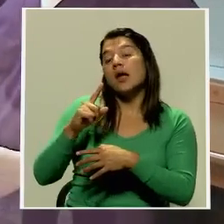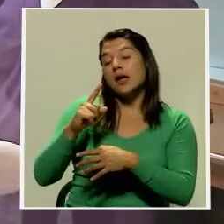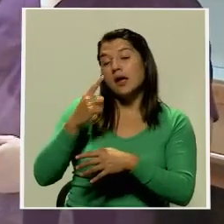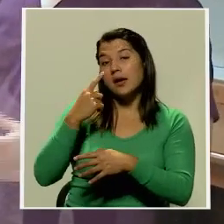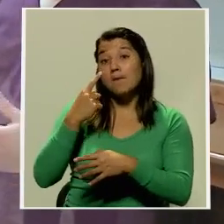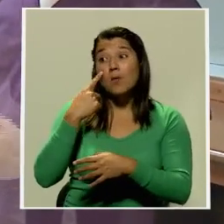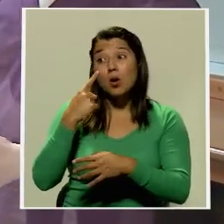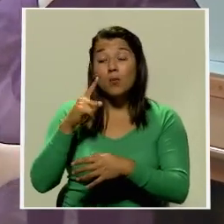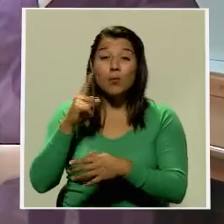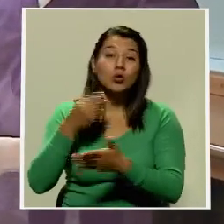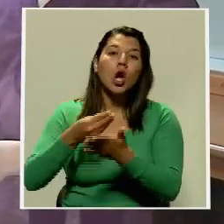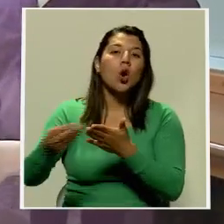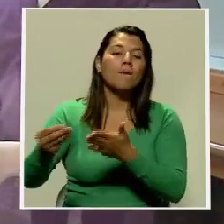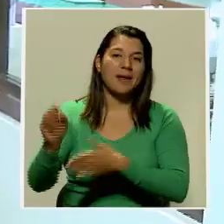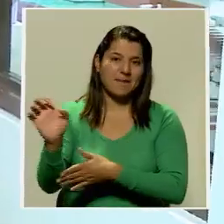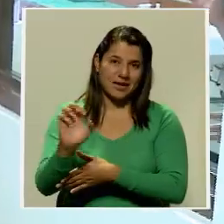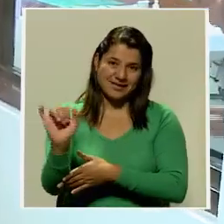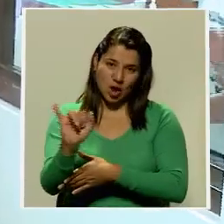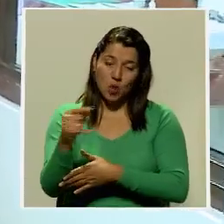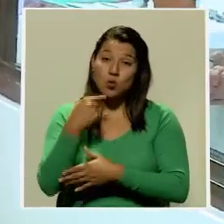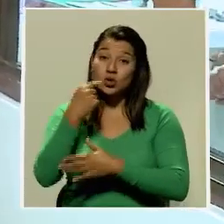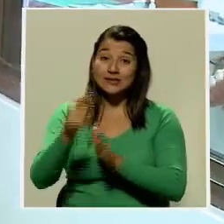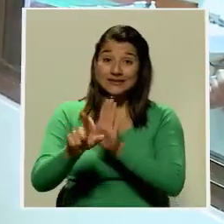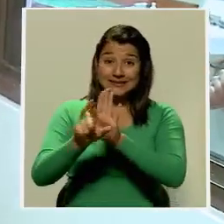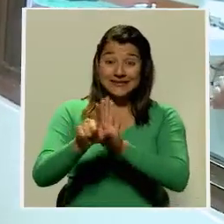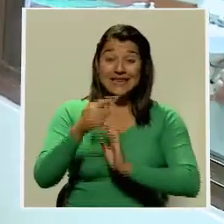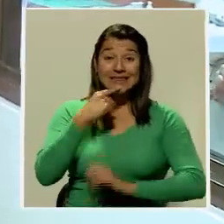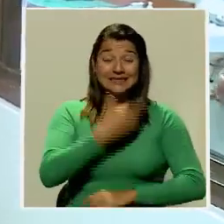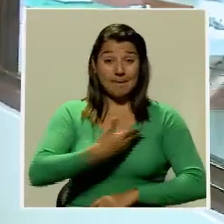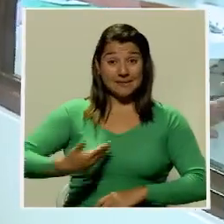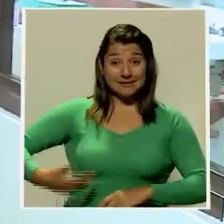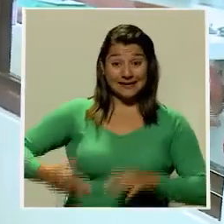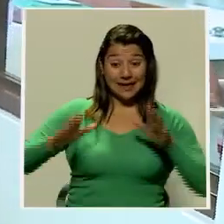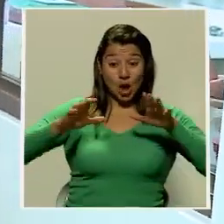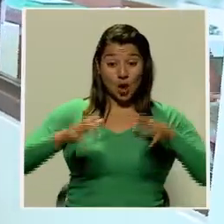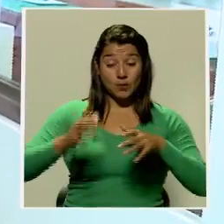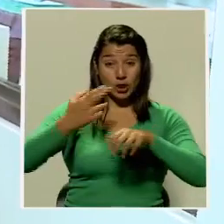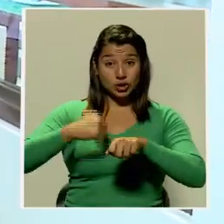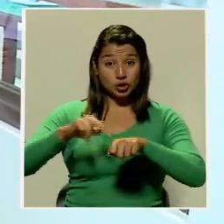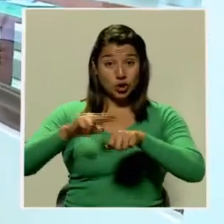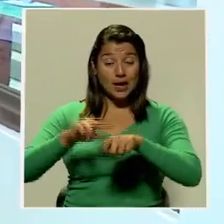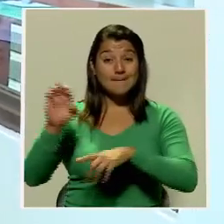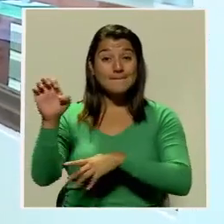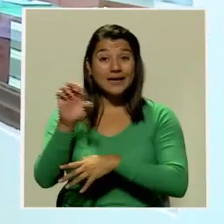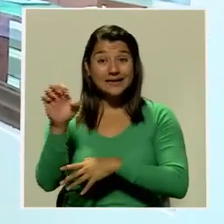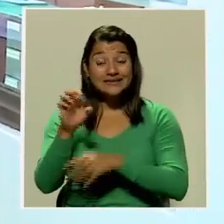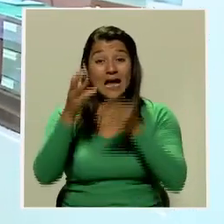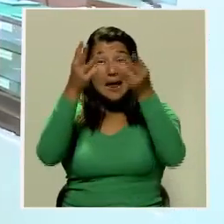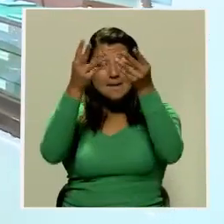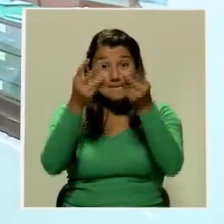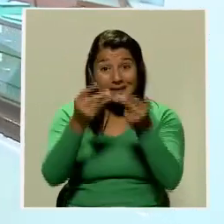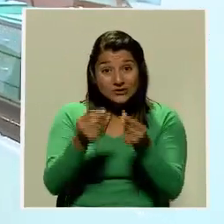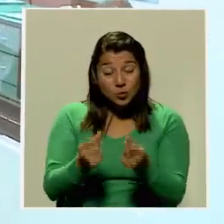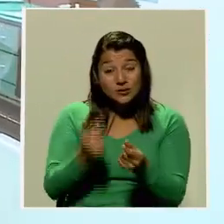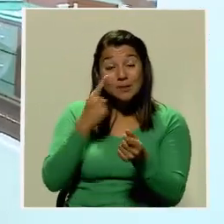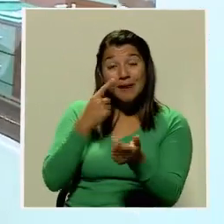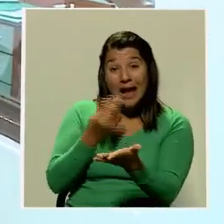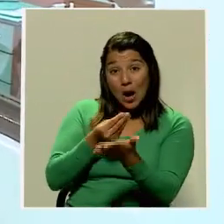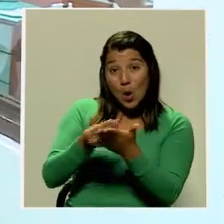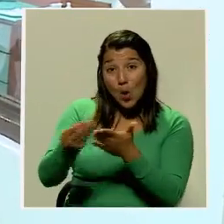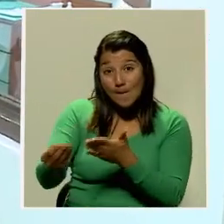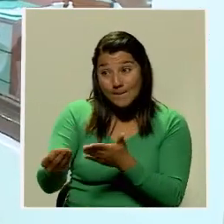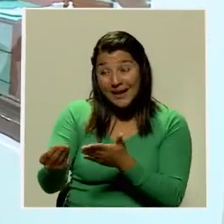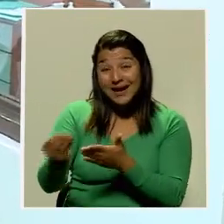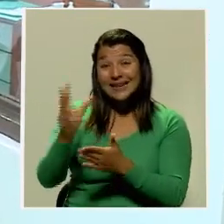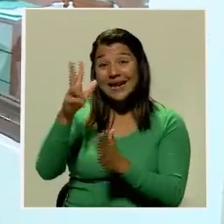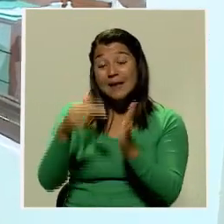Emergencias. Según el presidente de la Comisión Nacional de Emergencias, el presupuesto que se dispuso para la compra de las